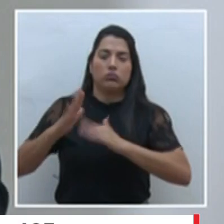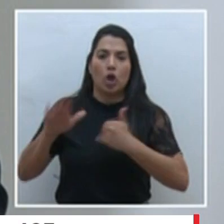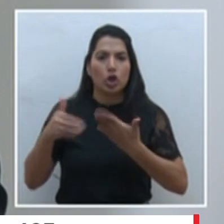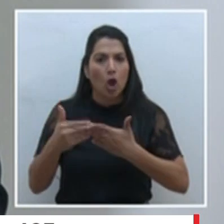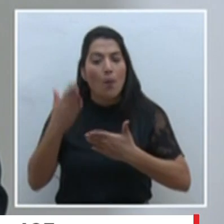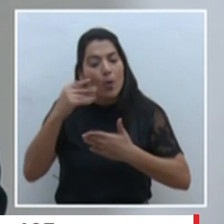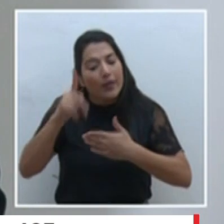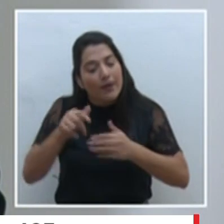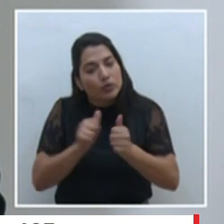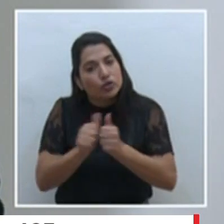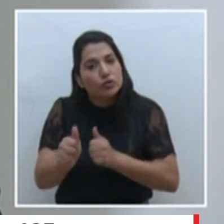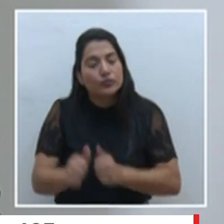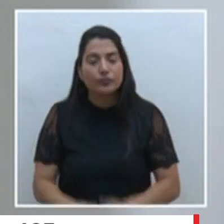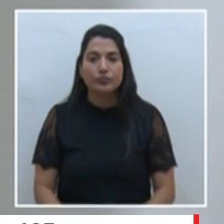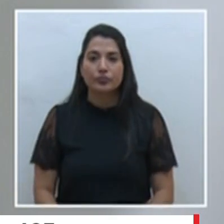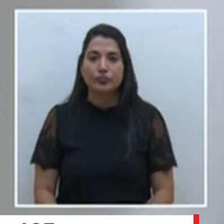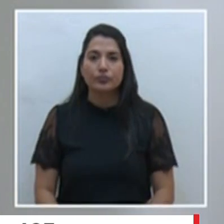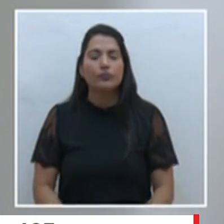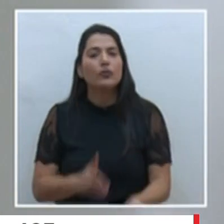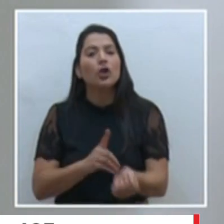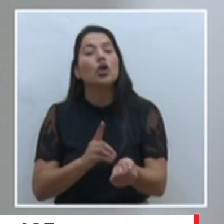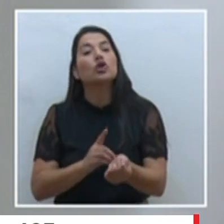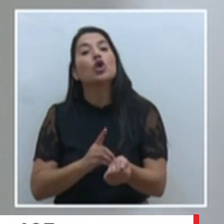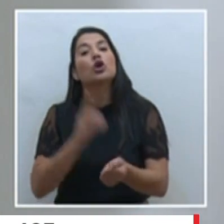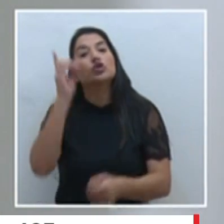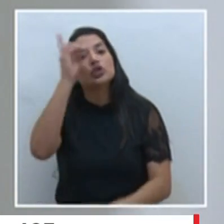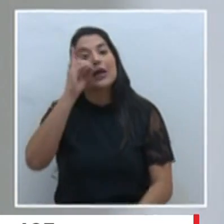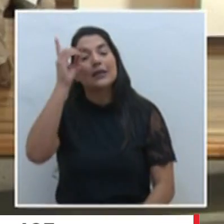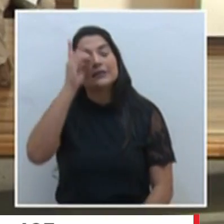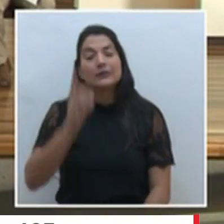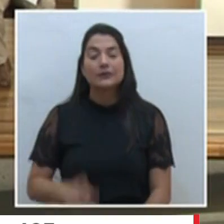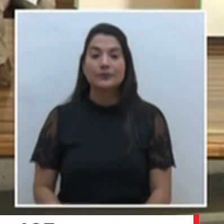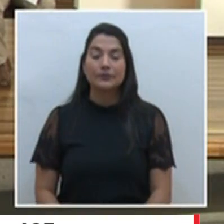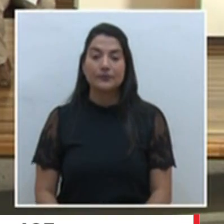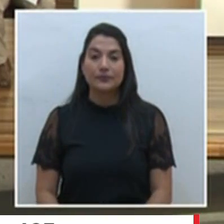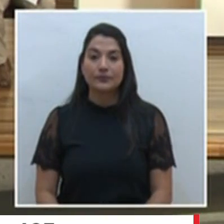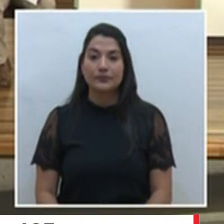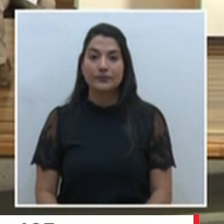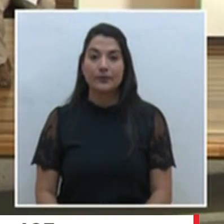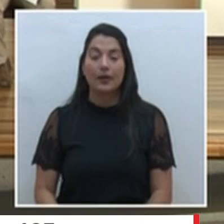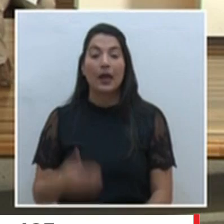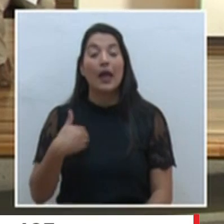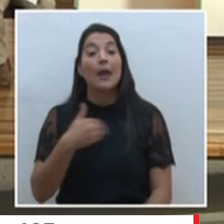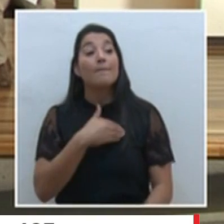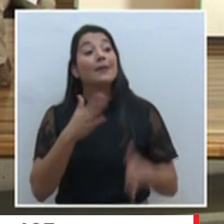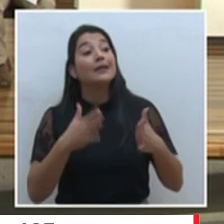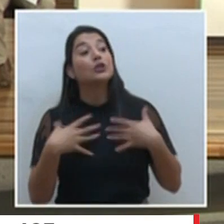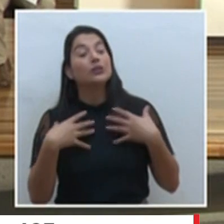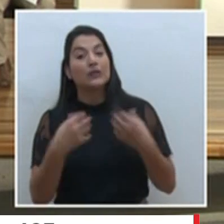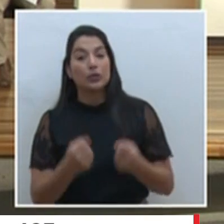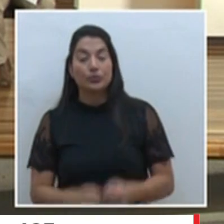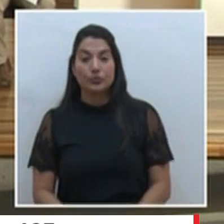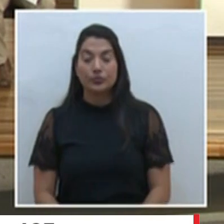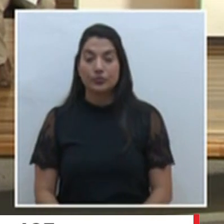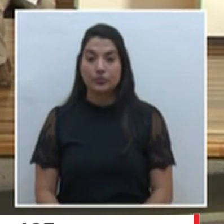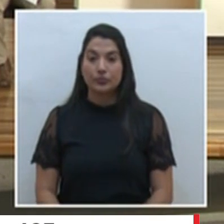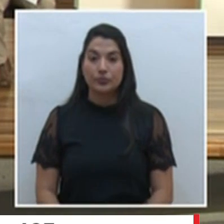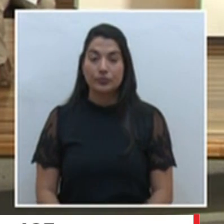tenemos que salir adelante de esto. Doctor Salas. Señor Ministro de Salud.